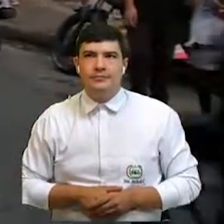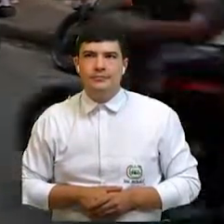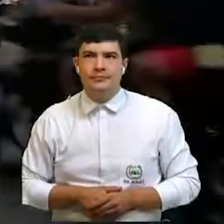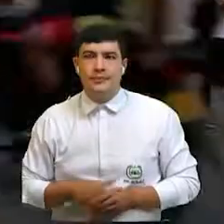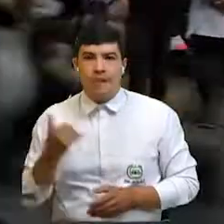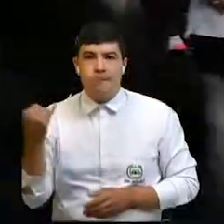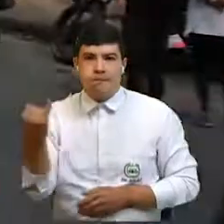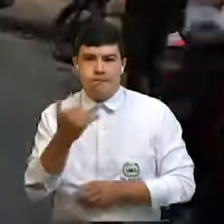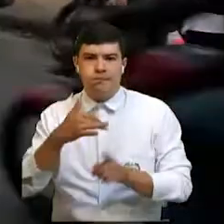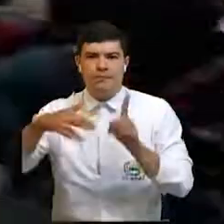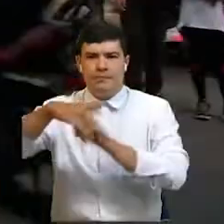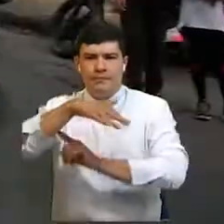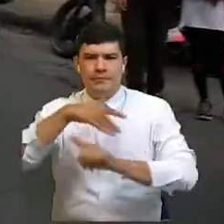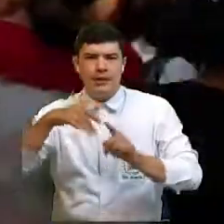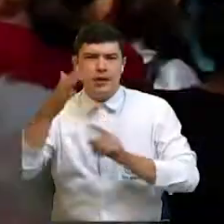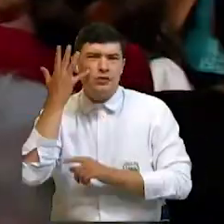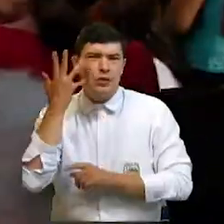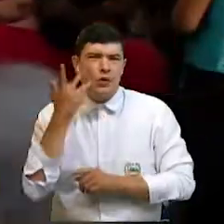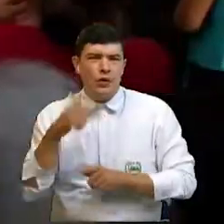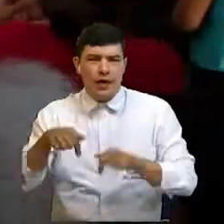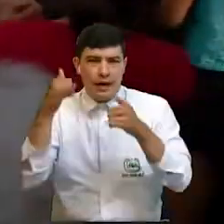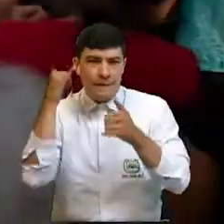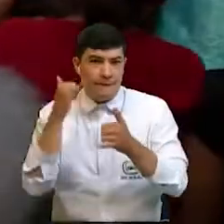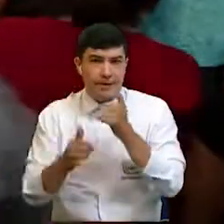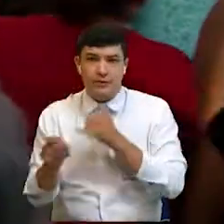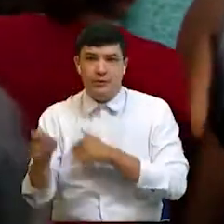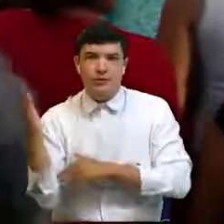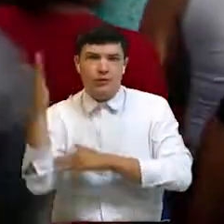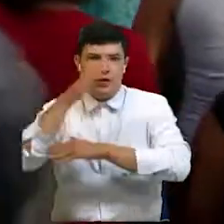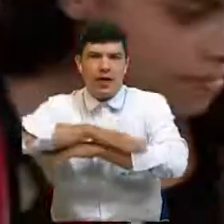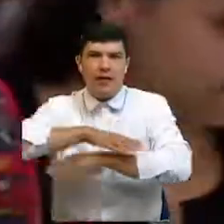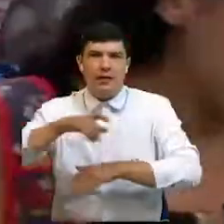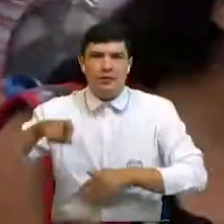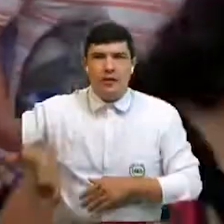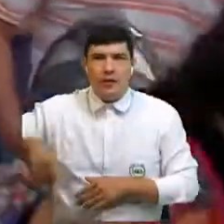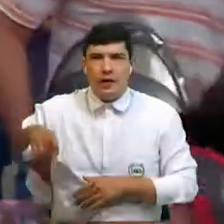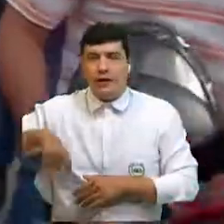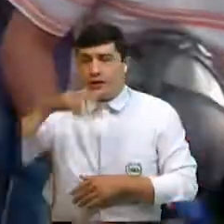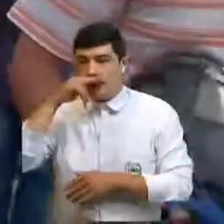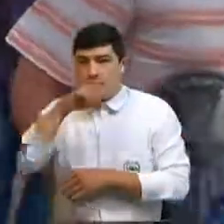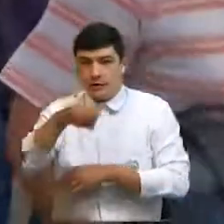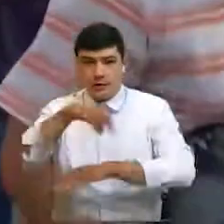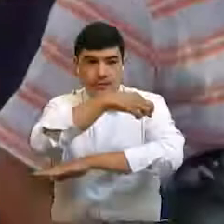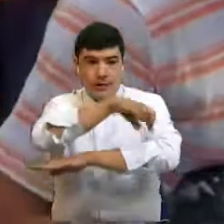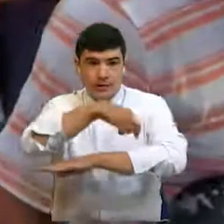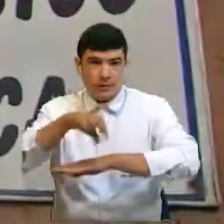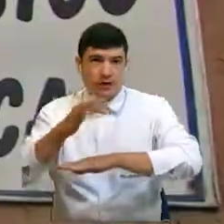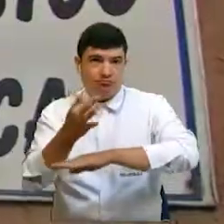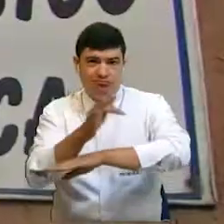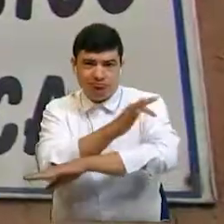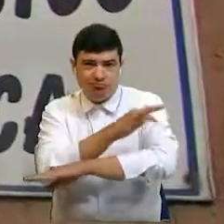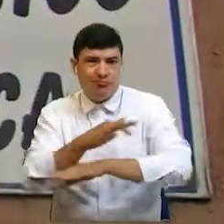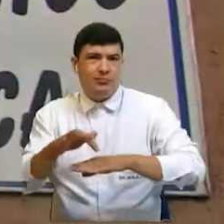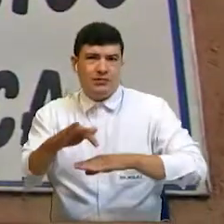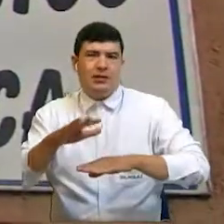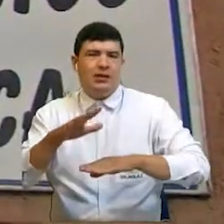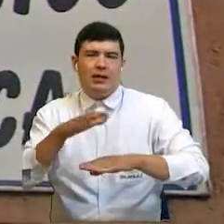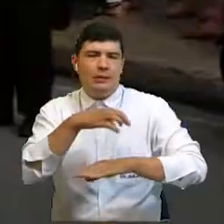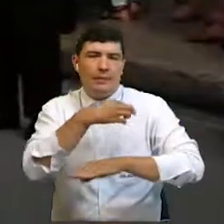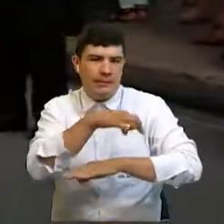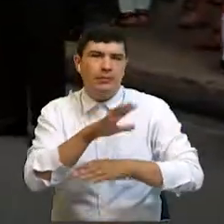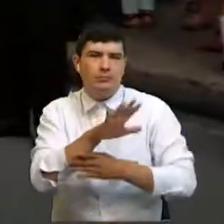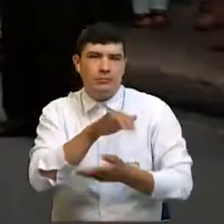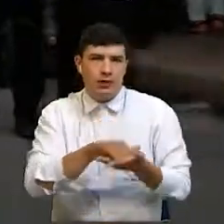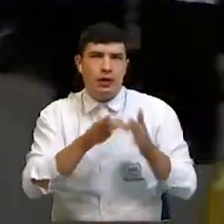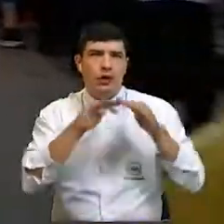Este es el panorama que se registra diariamente al finalizar la jornada escolar de los niños de preescolar y primeros grados del colegio Gabriel García